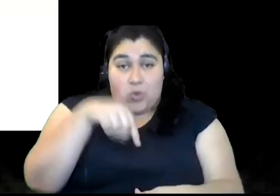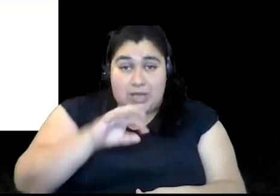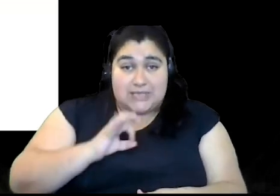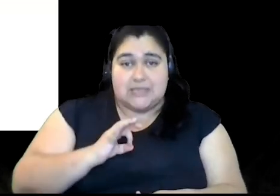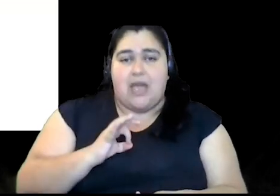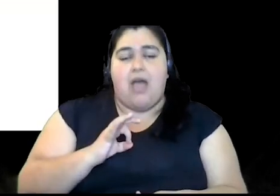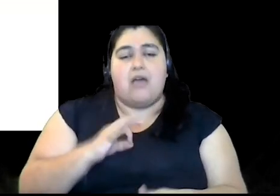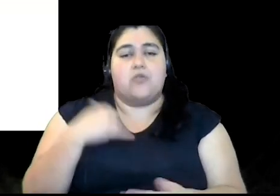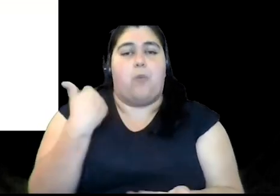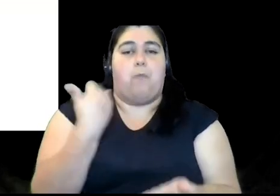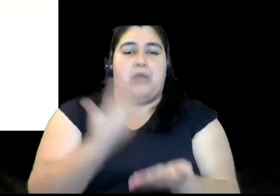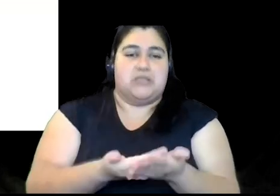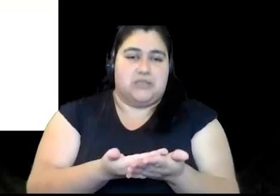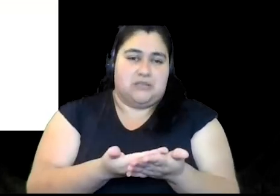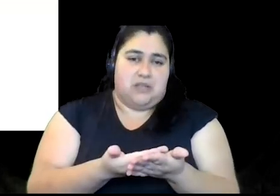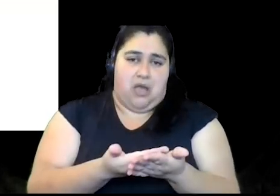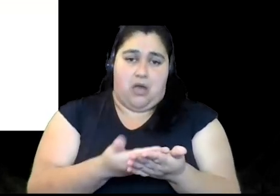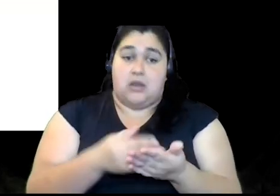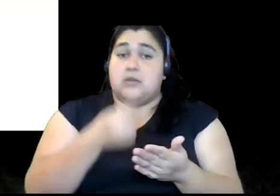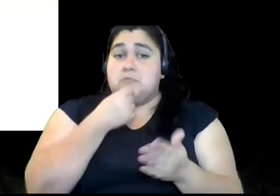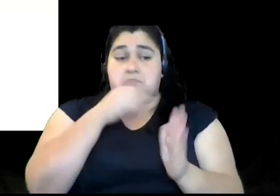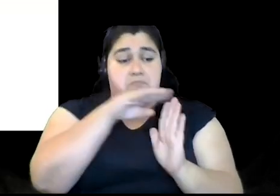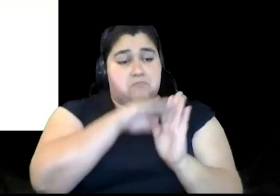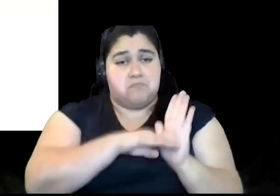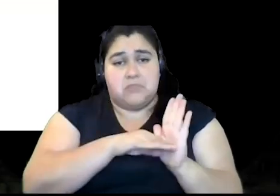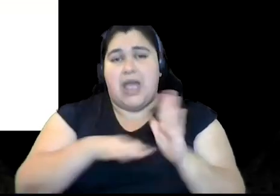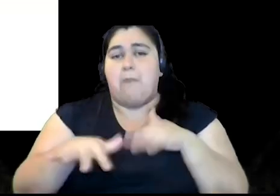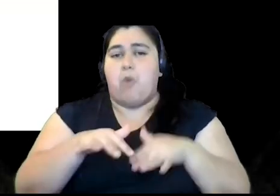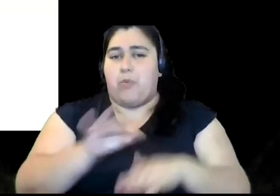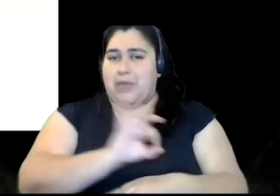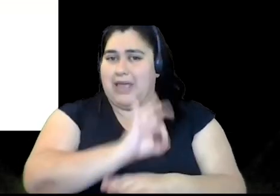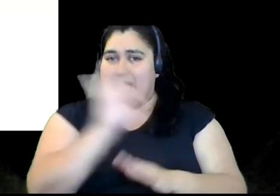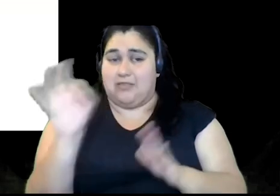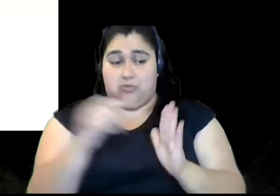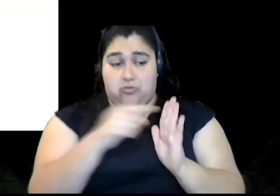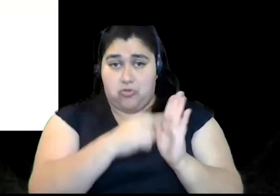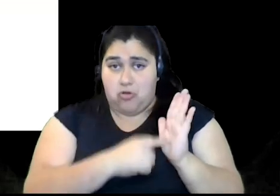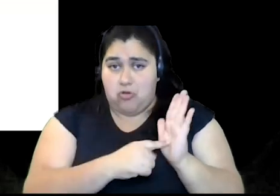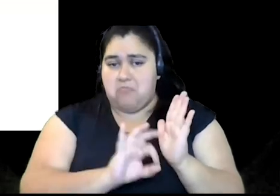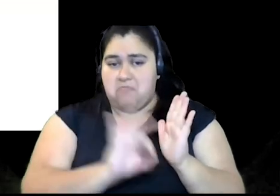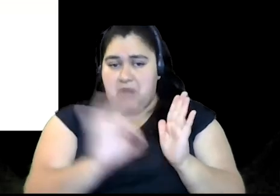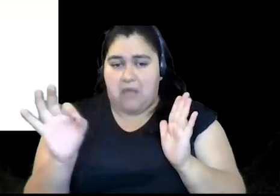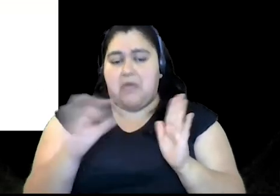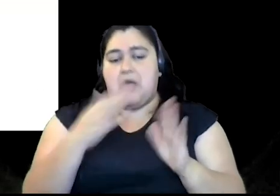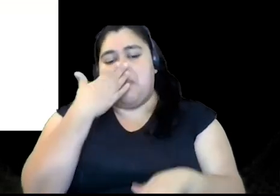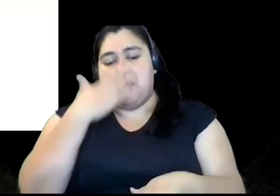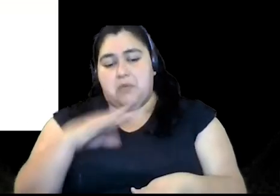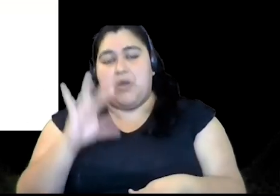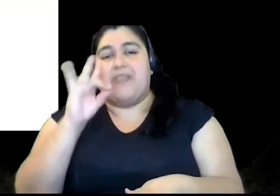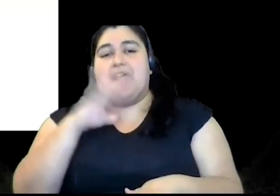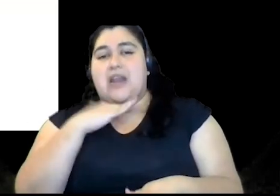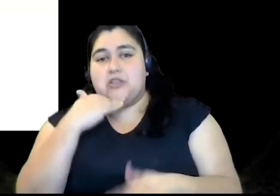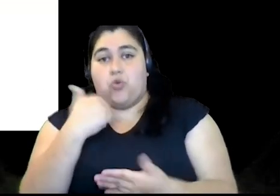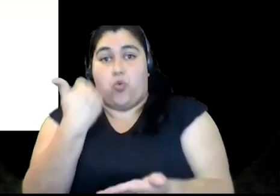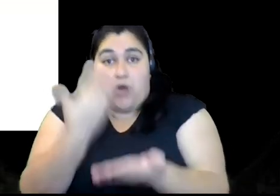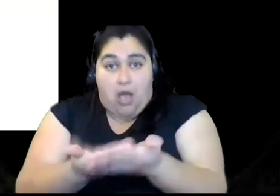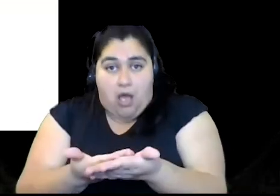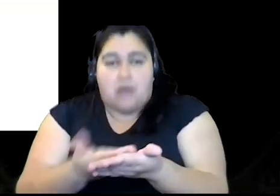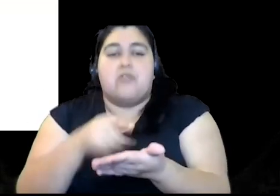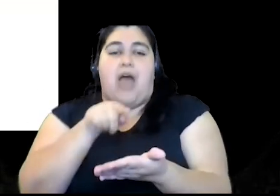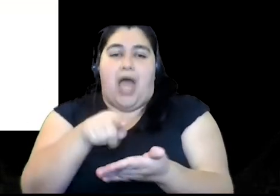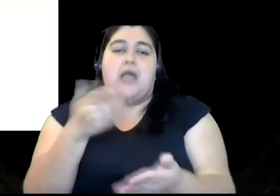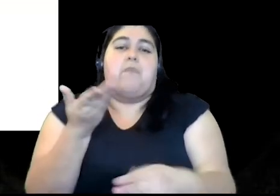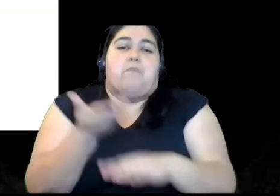año presentará sin movimiento y luego de presentar la declaración jurada recién podría solicitar